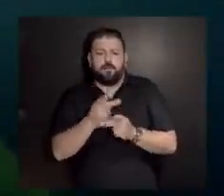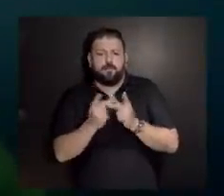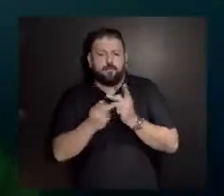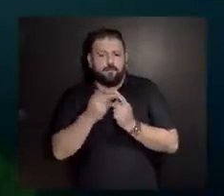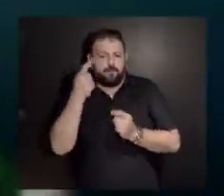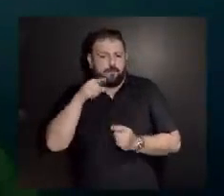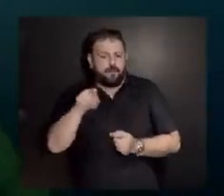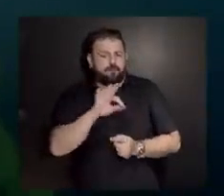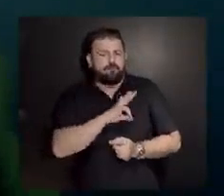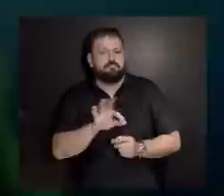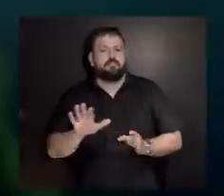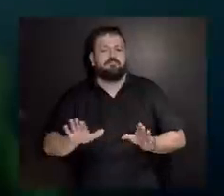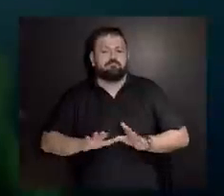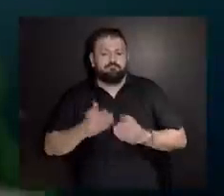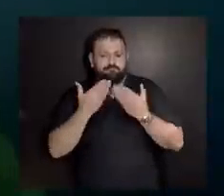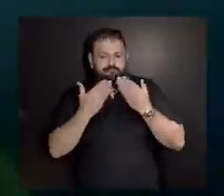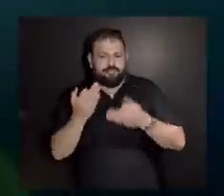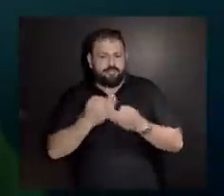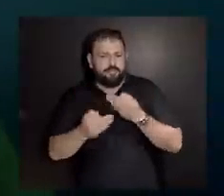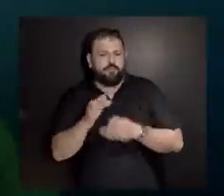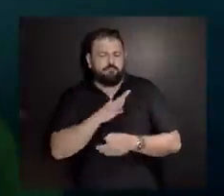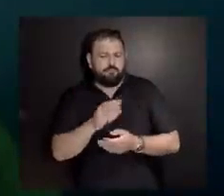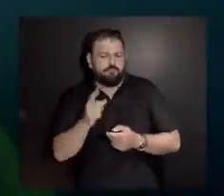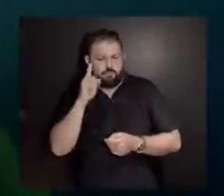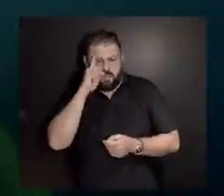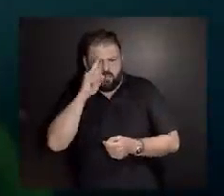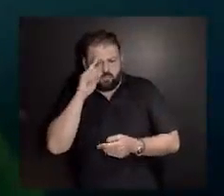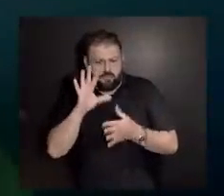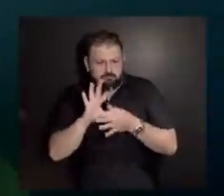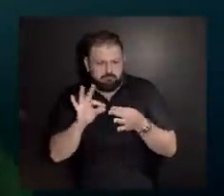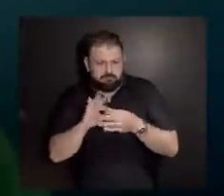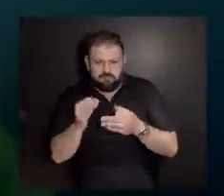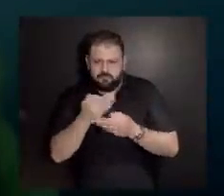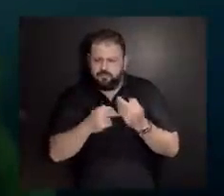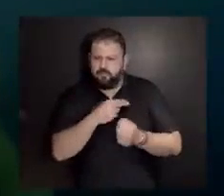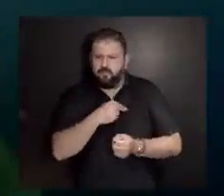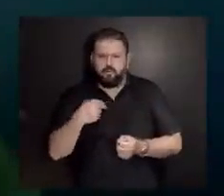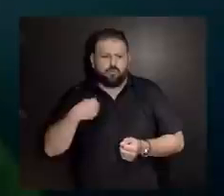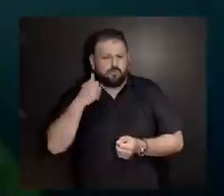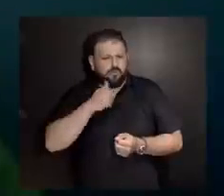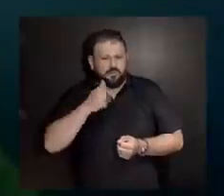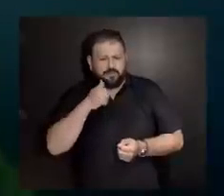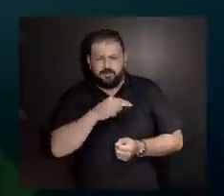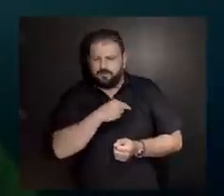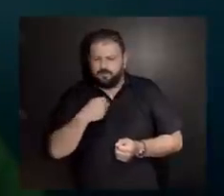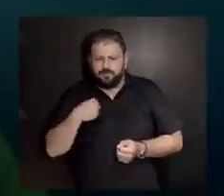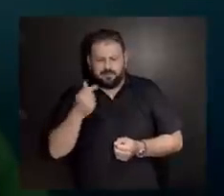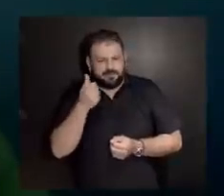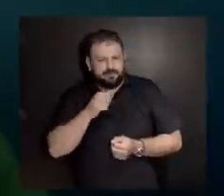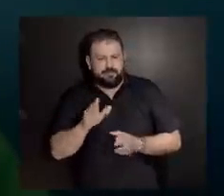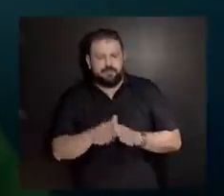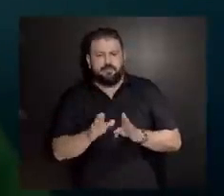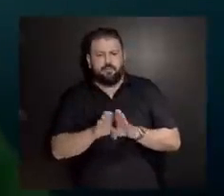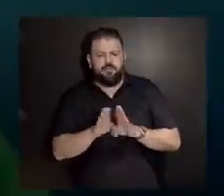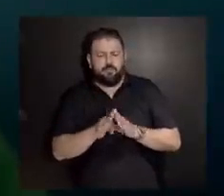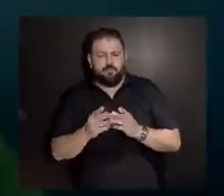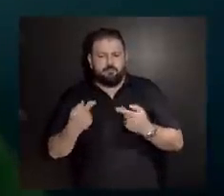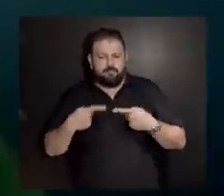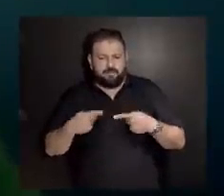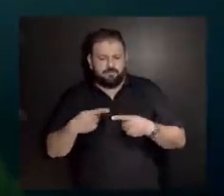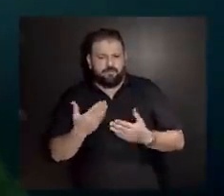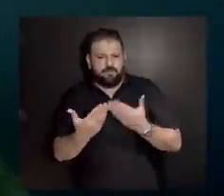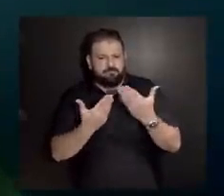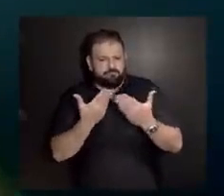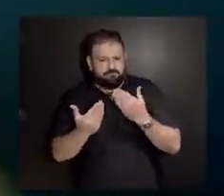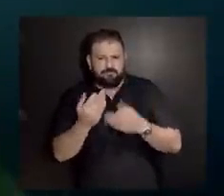indicado para ustedes que están en esa etapa. Entonces, realmente siempre nuestras recomendaciones pues van muy personalizadas y siempre